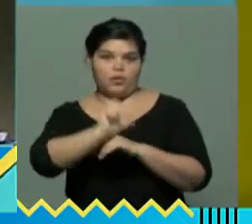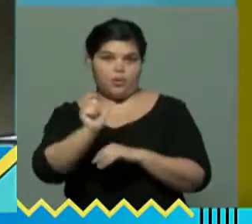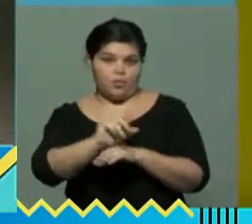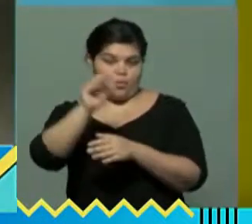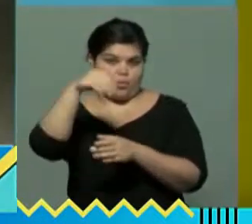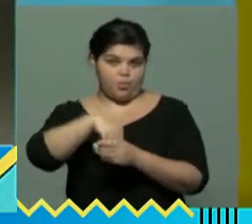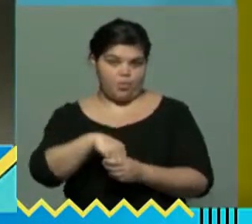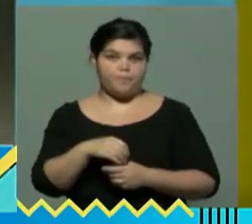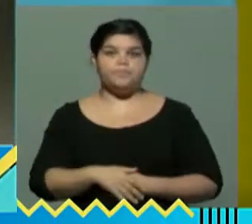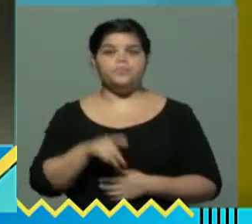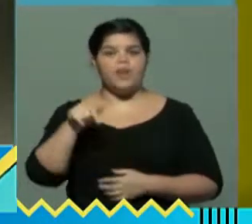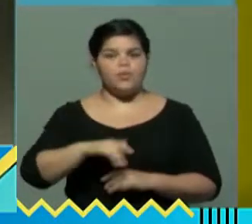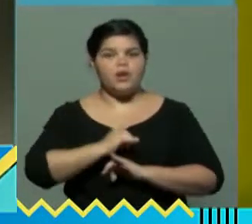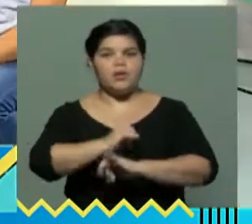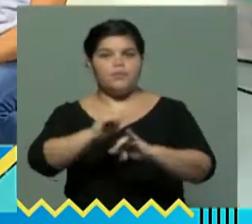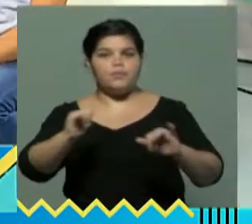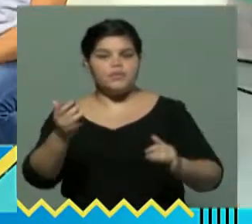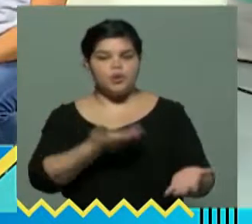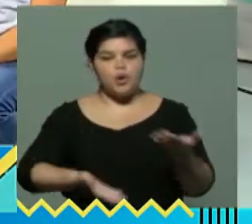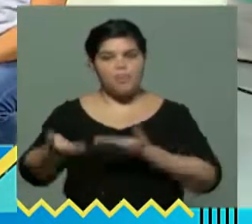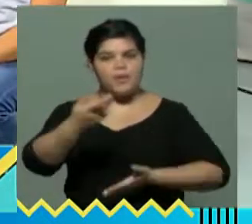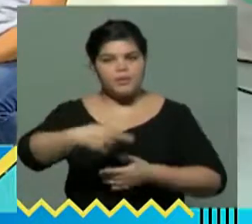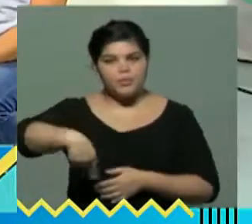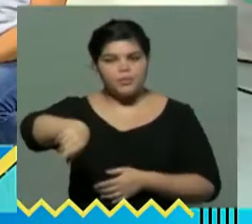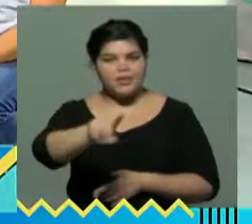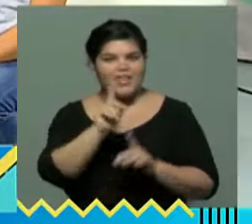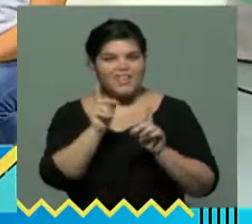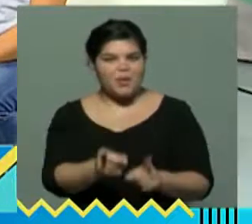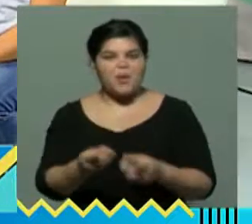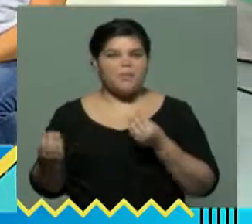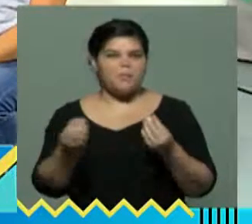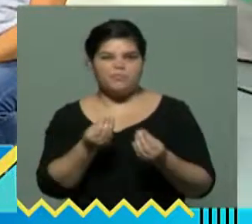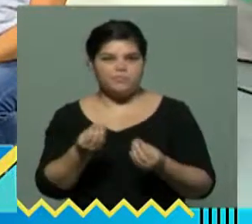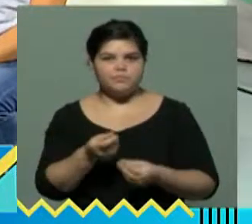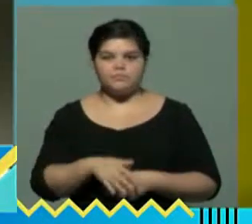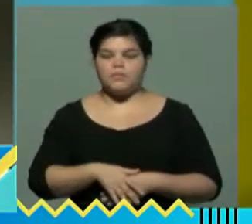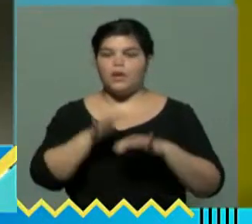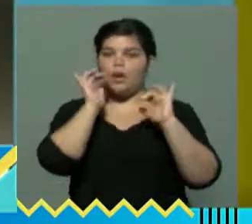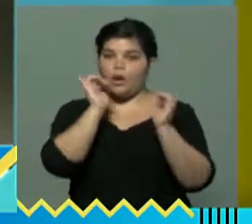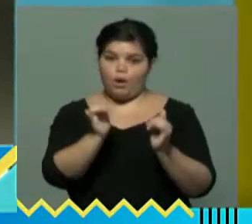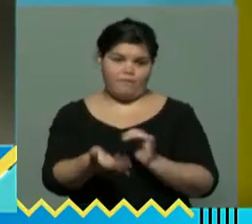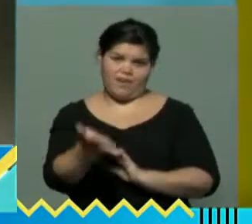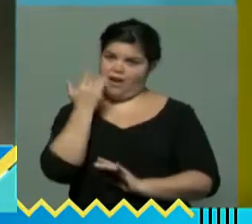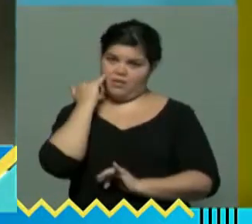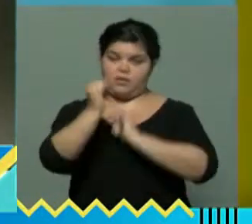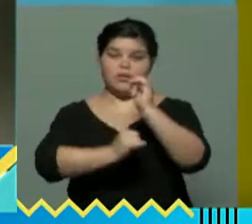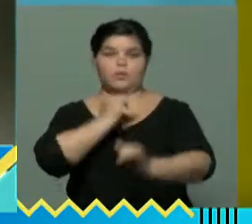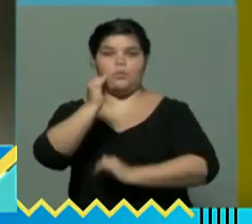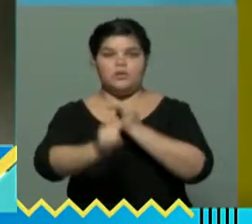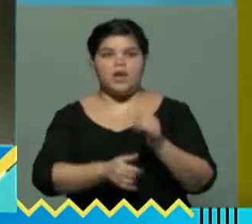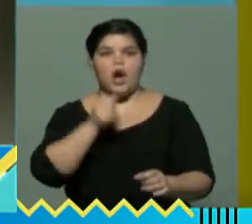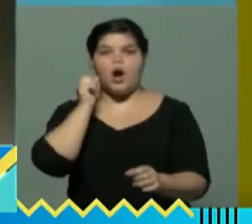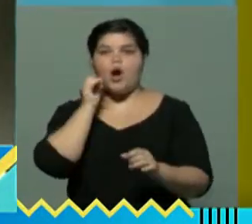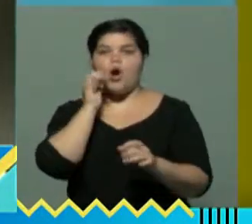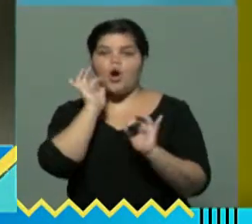tengo información que quiero compartir hoy con ustedes porque los jóvenes, como bien dijimos al principio, deben enfrentar una